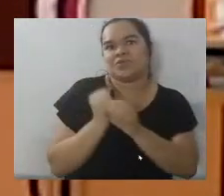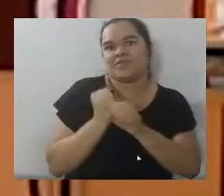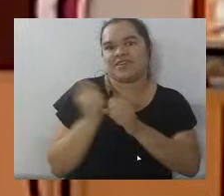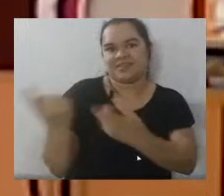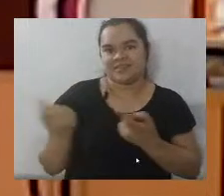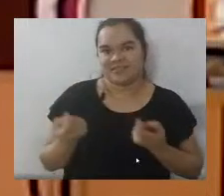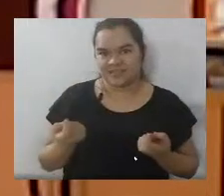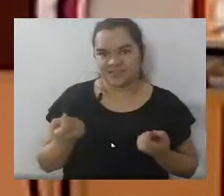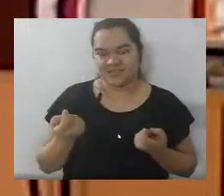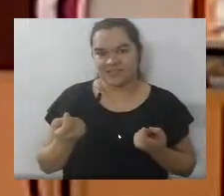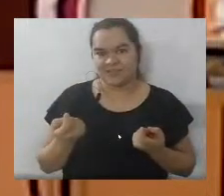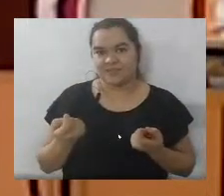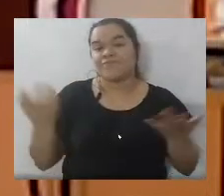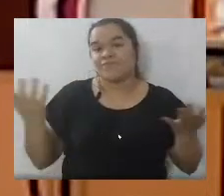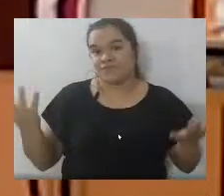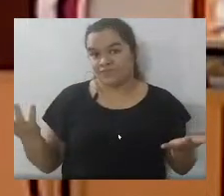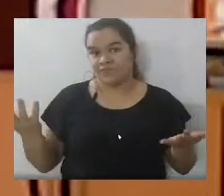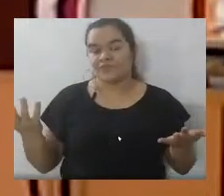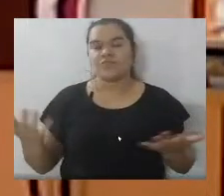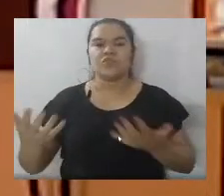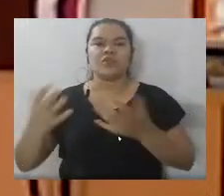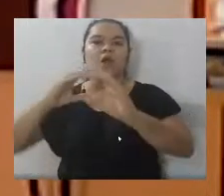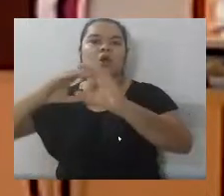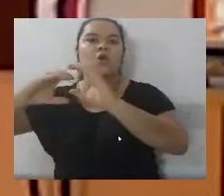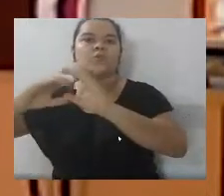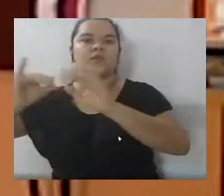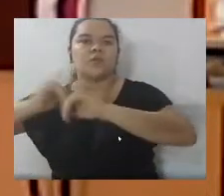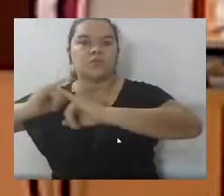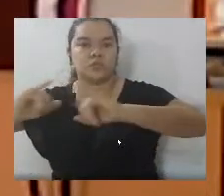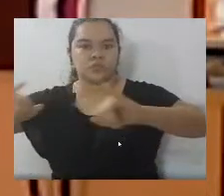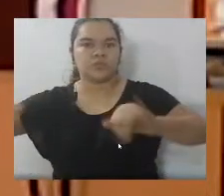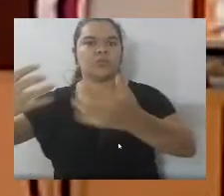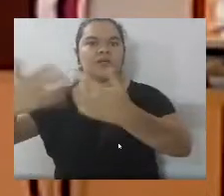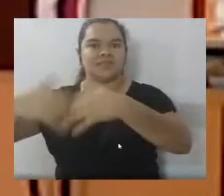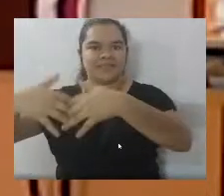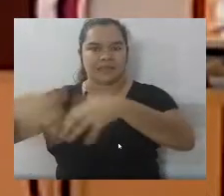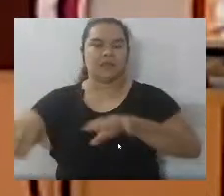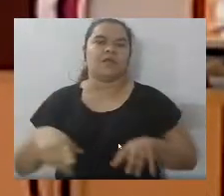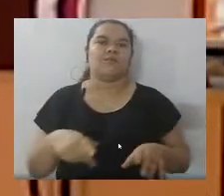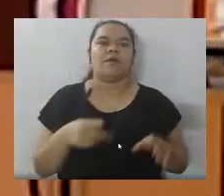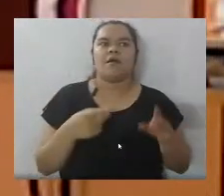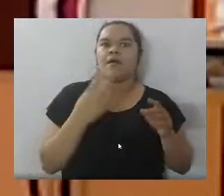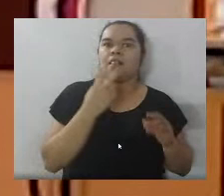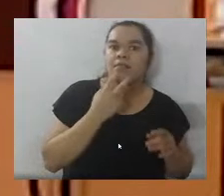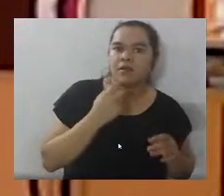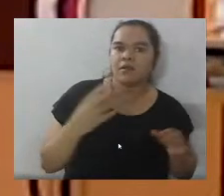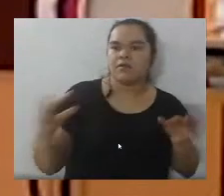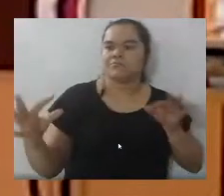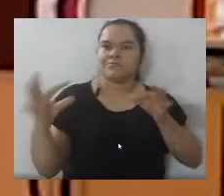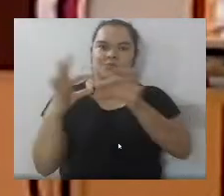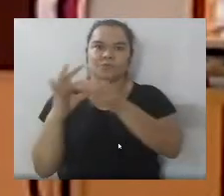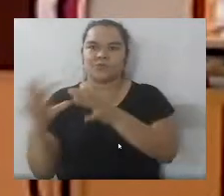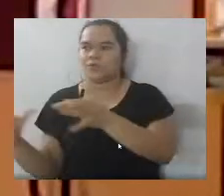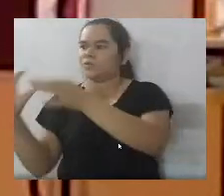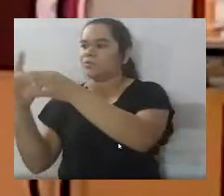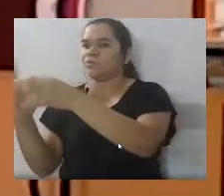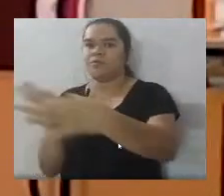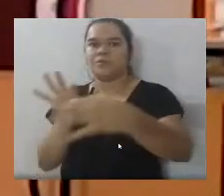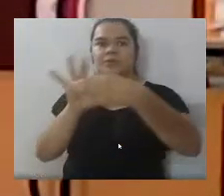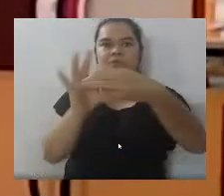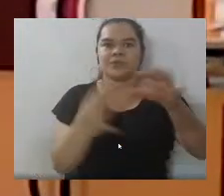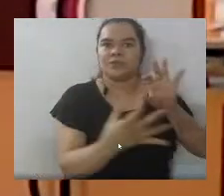robustas, digamos. Así que el ingeniero en telecomunicaciones, el ingeniero en electrónica con especialidad de telecomunicaciones, resulta una persona